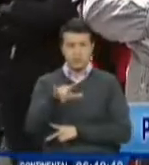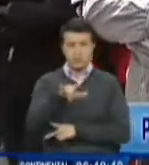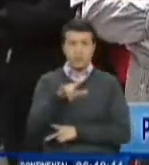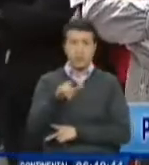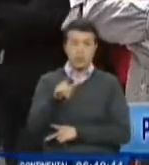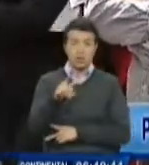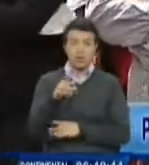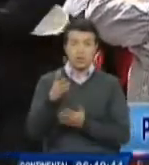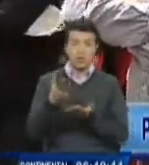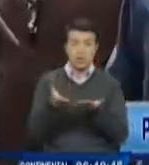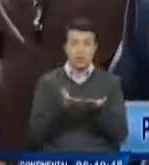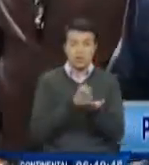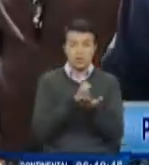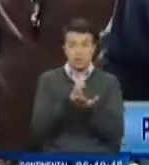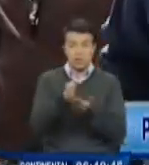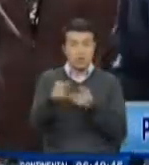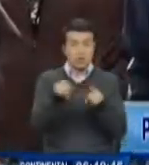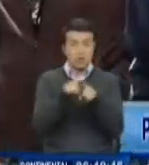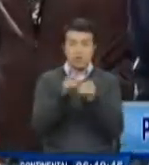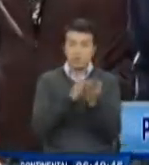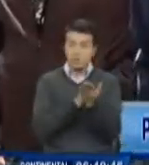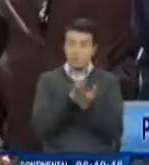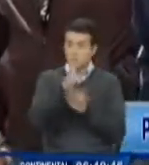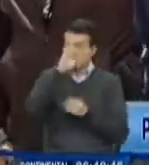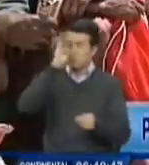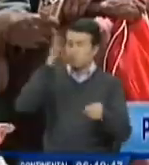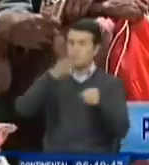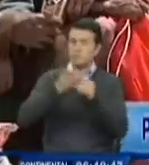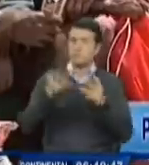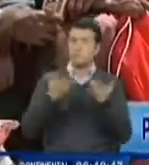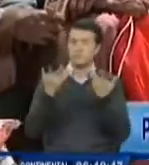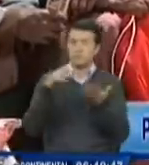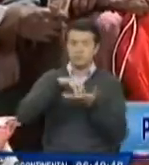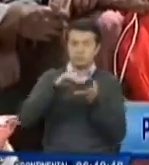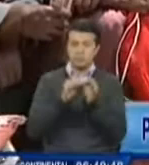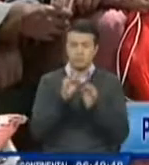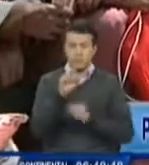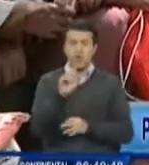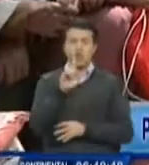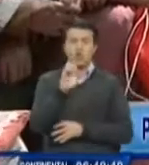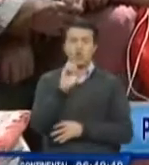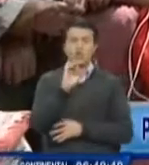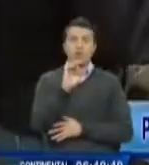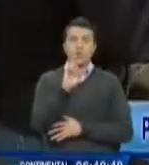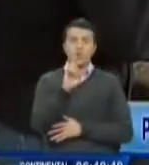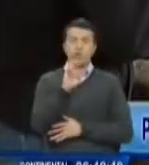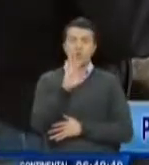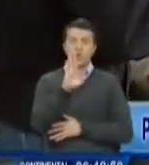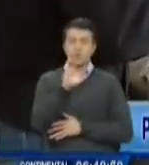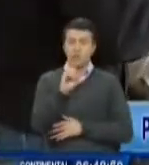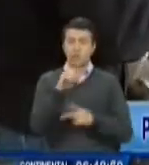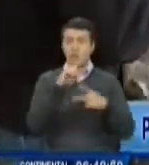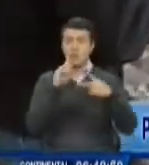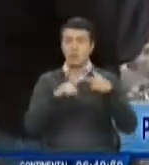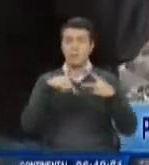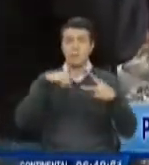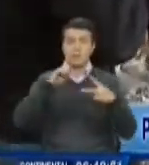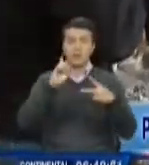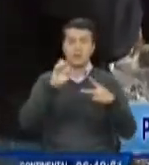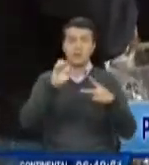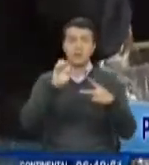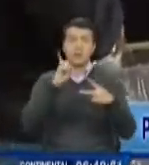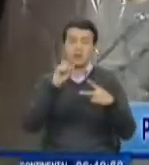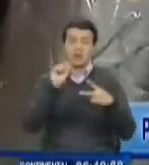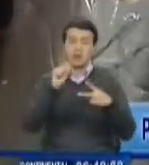el trabajo no es menor las acciones apuntaron esta vez a las parroquias loreto y pedregal donde los pobladores recibieron kits